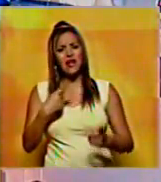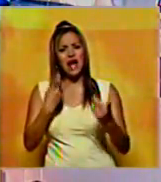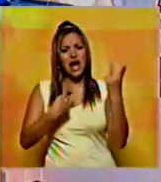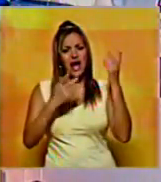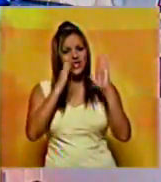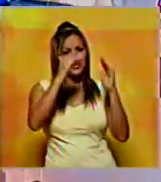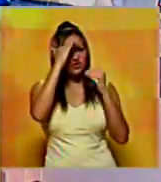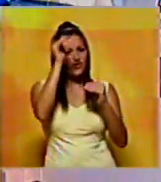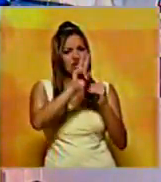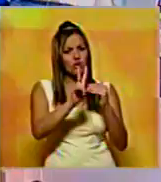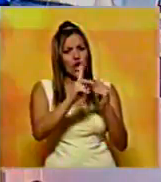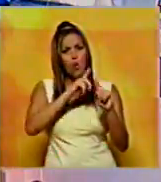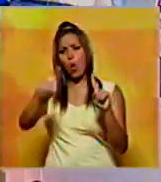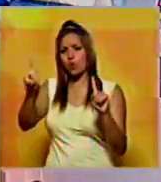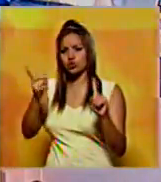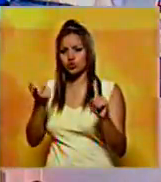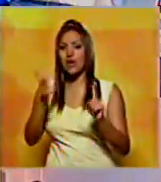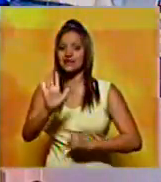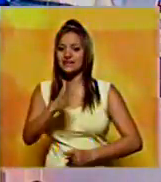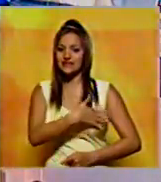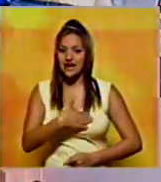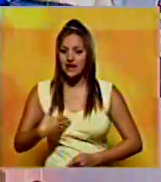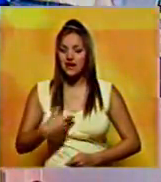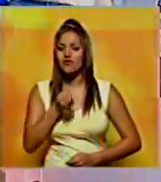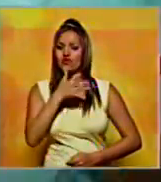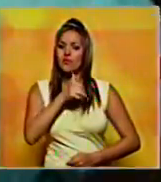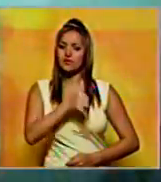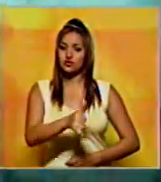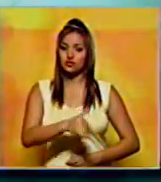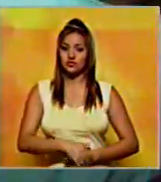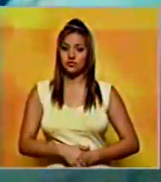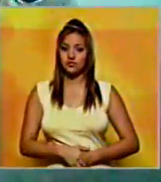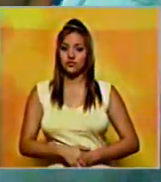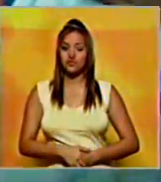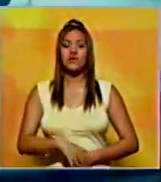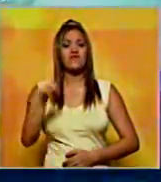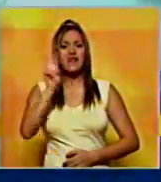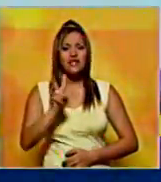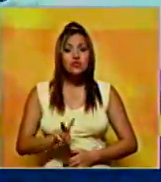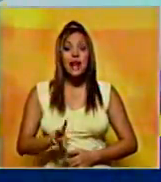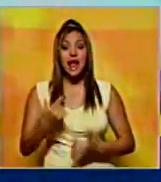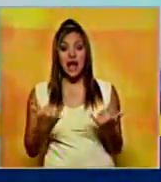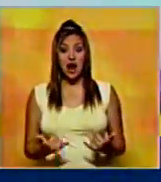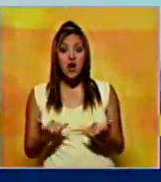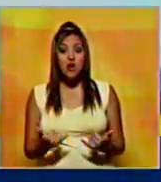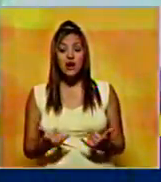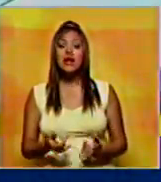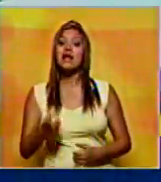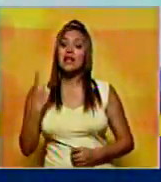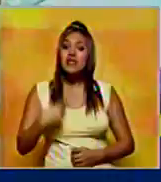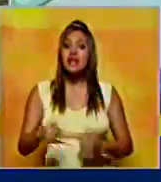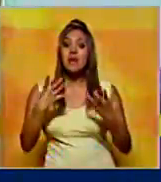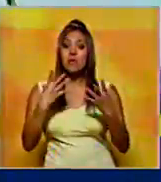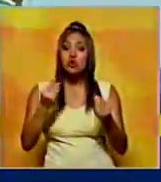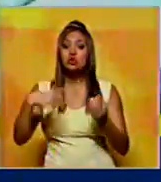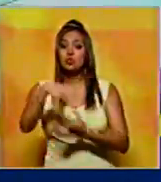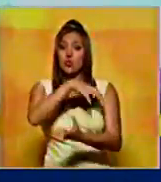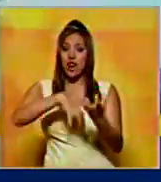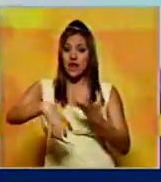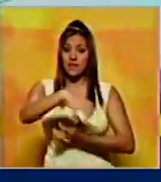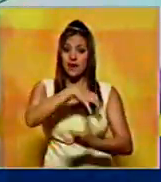atención a los venezolanos. José Leonardo Nava nos amplía. Venezuela tiene muchos